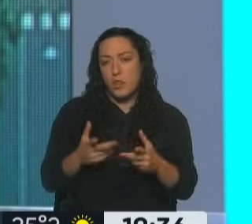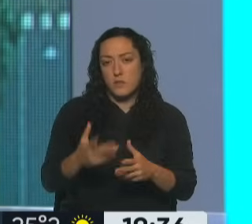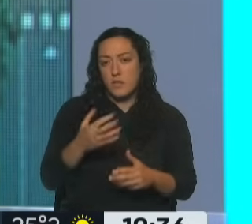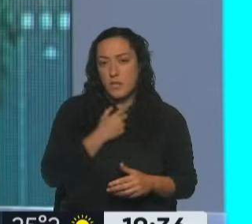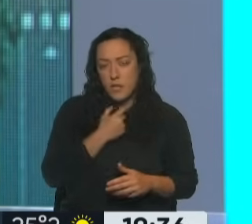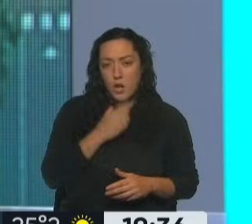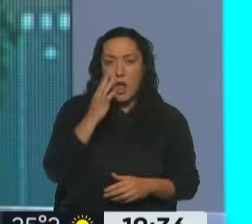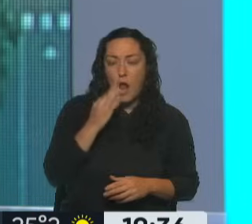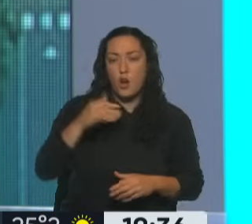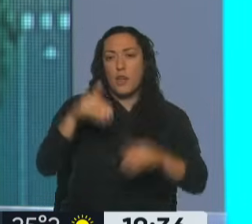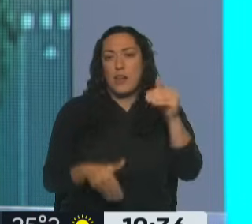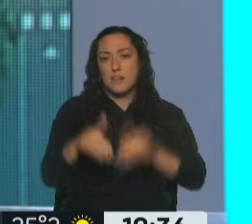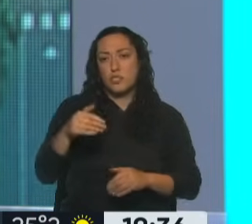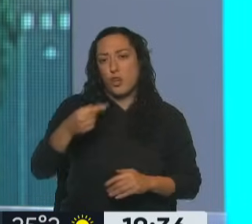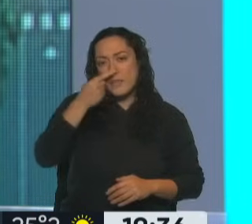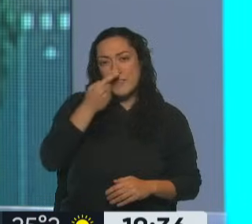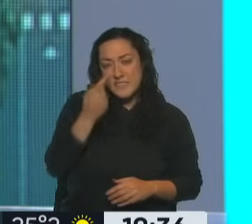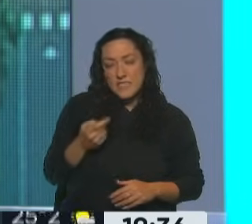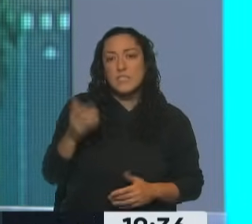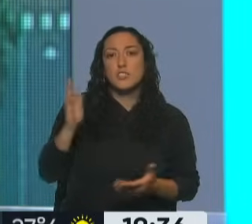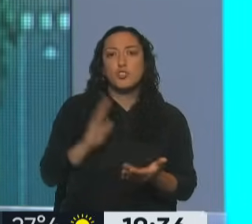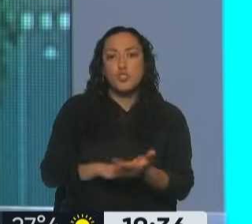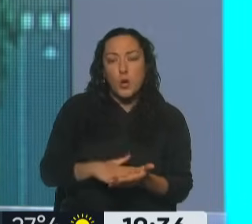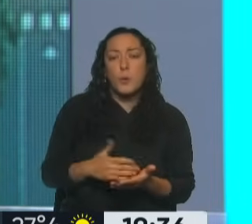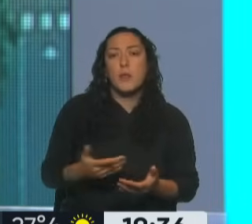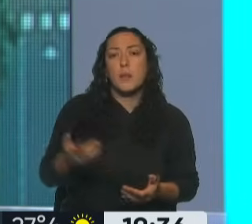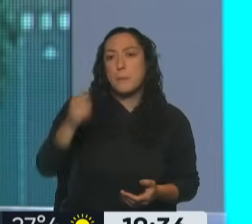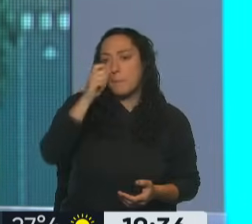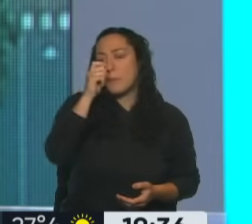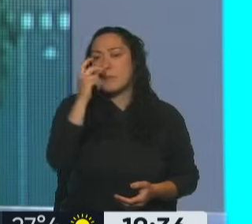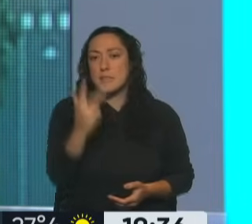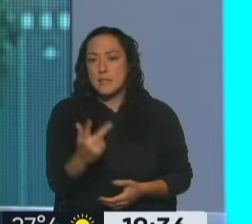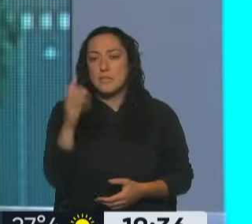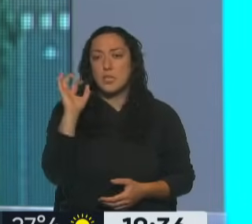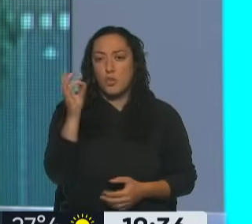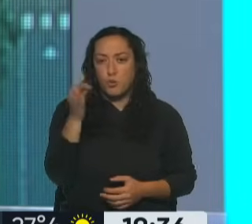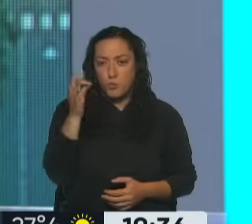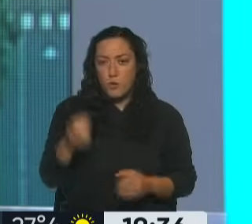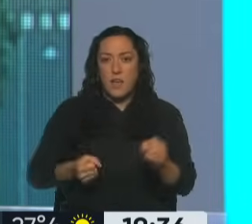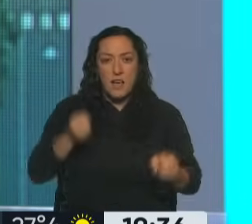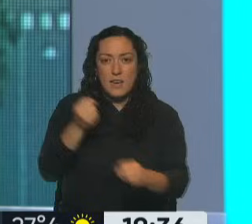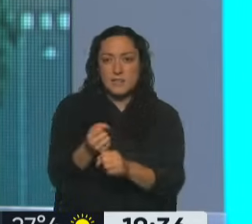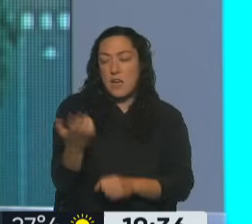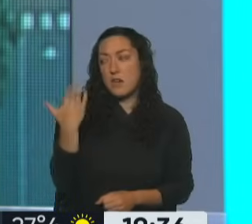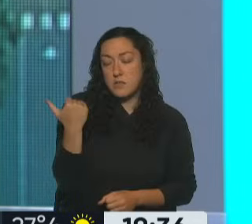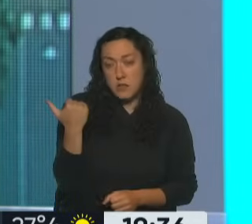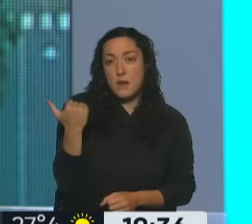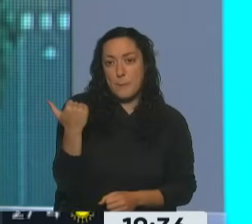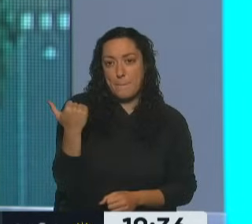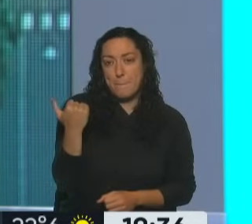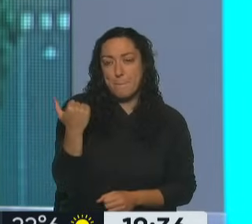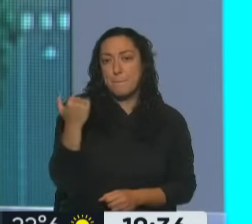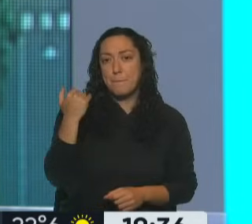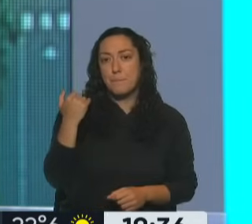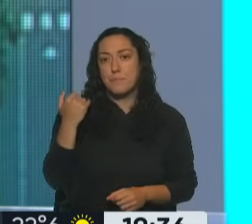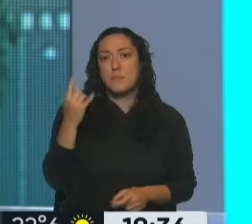esta elección, que es el hecho que desde el 23 de octubre hasta el día de ayer, siempre la